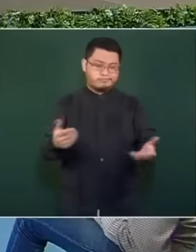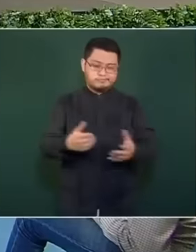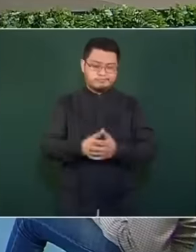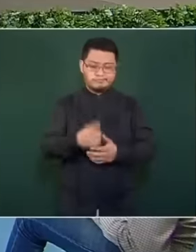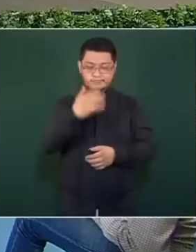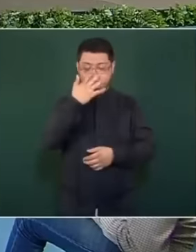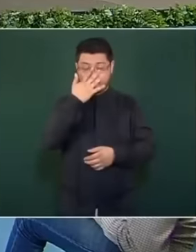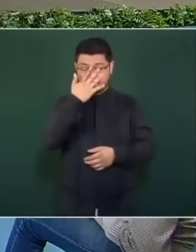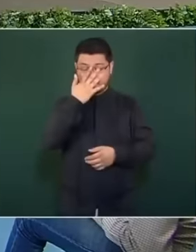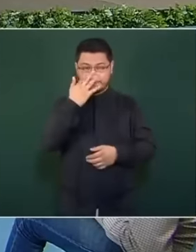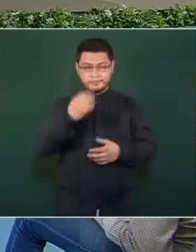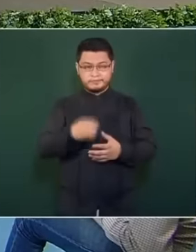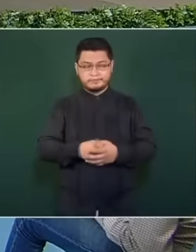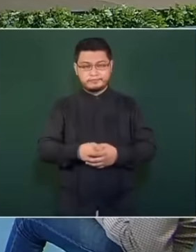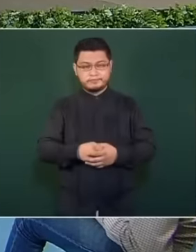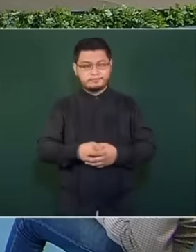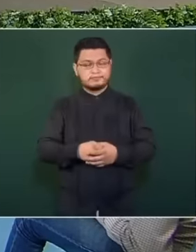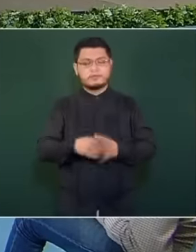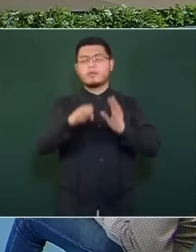sus